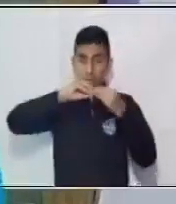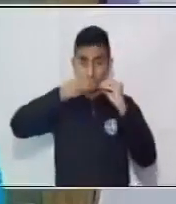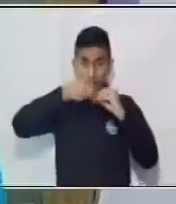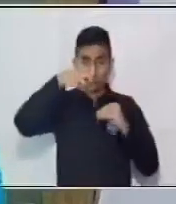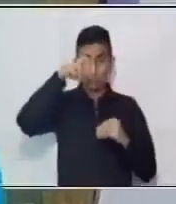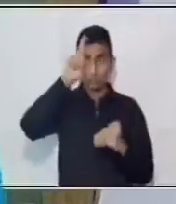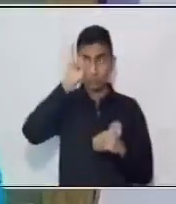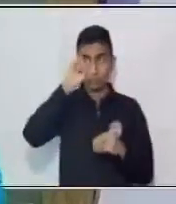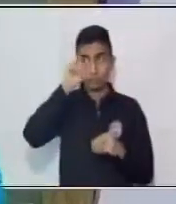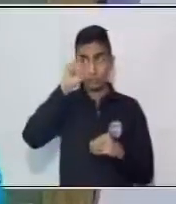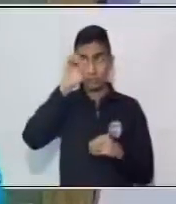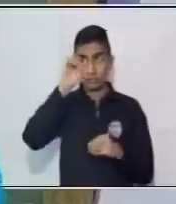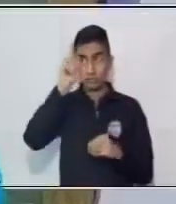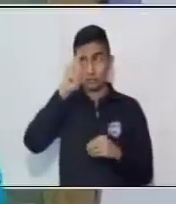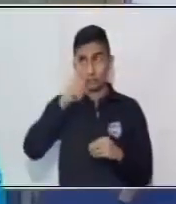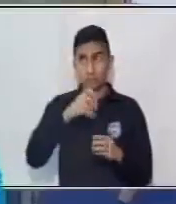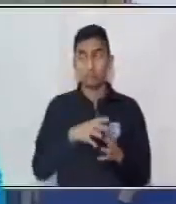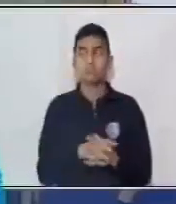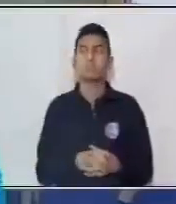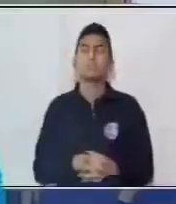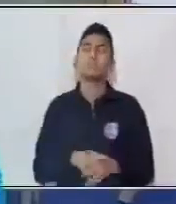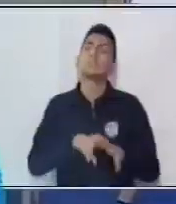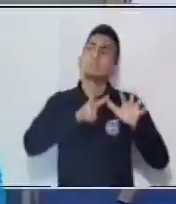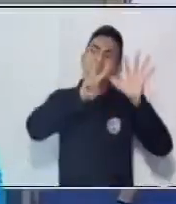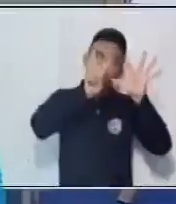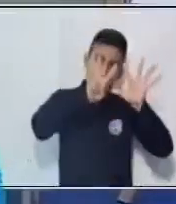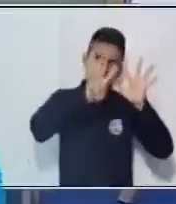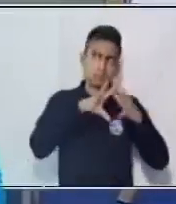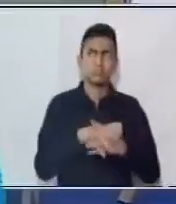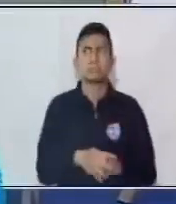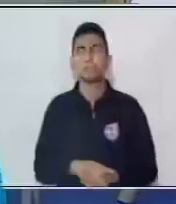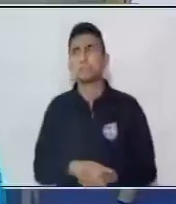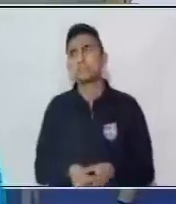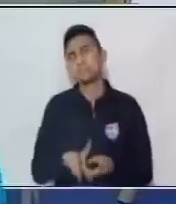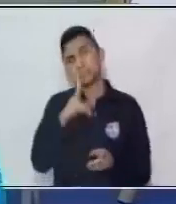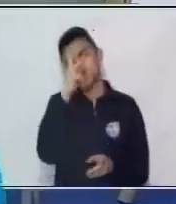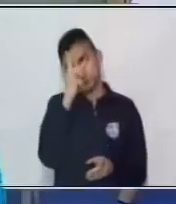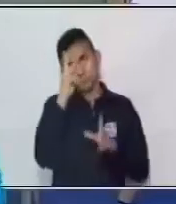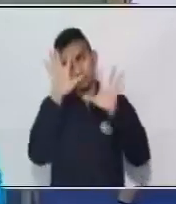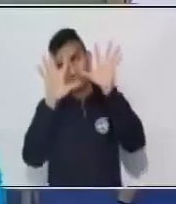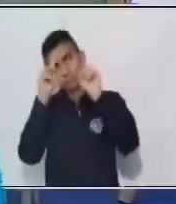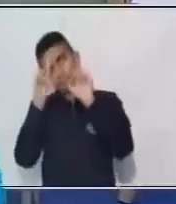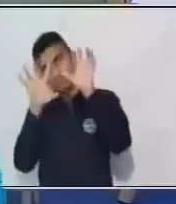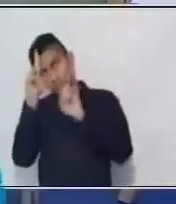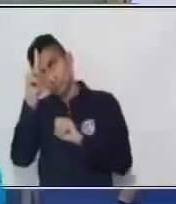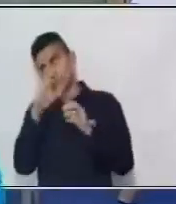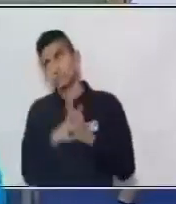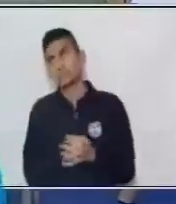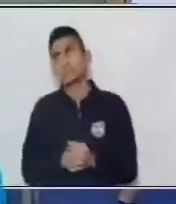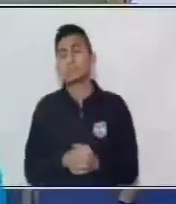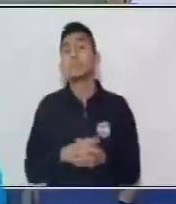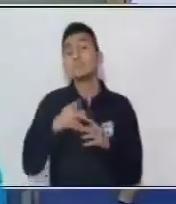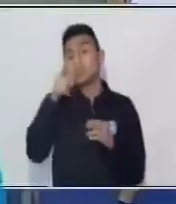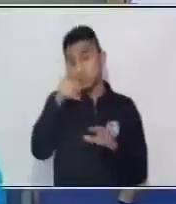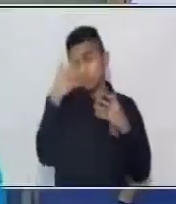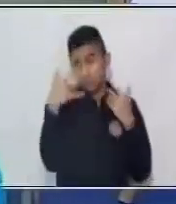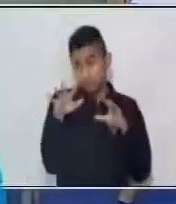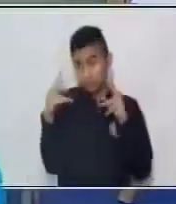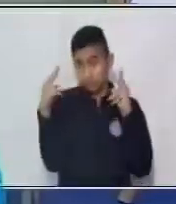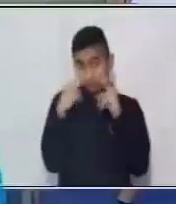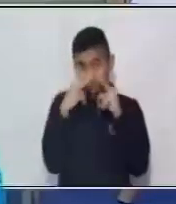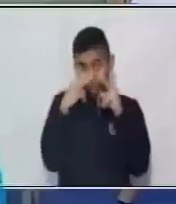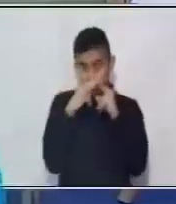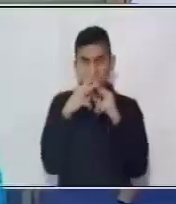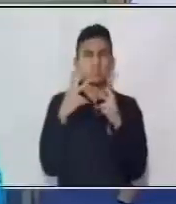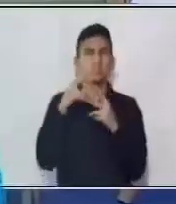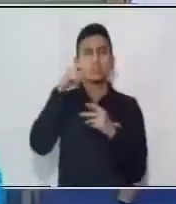y vamos a poner el ejemplo, 7 y 11, conocemos que los números son